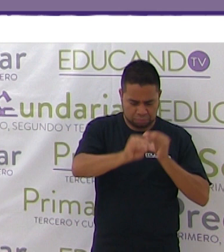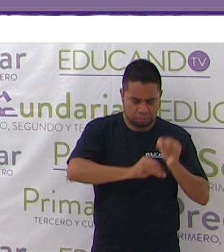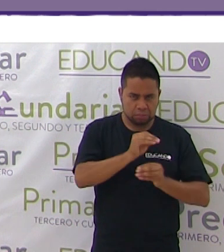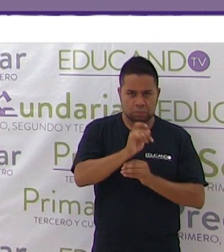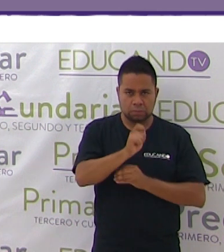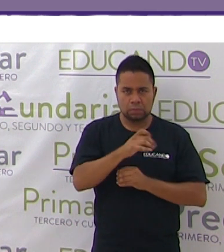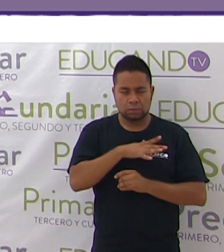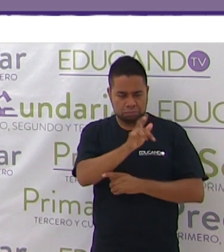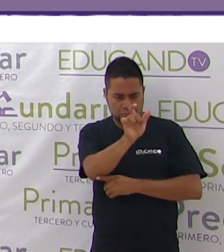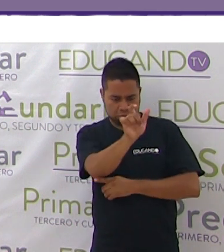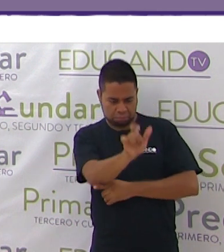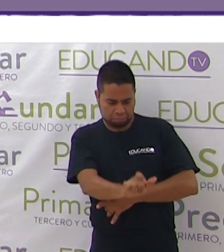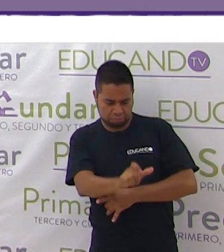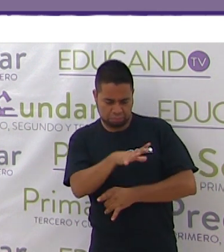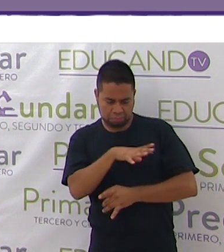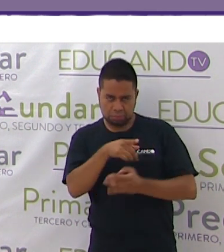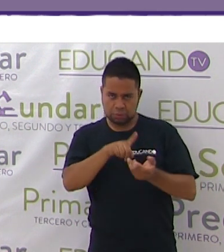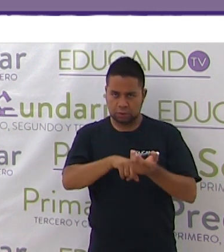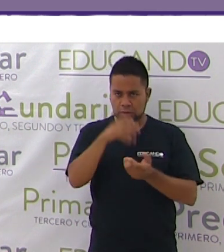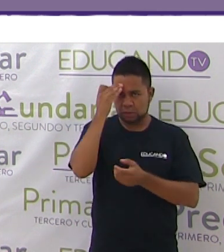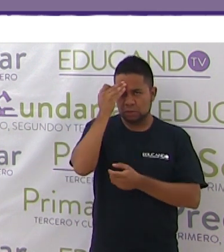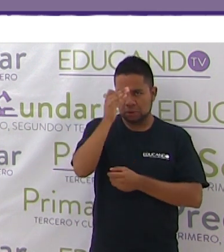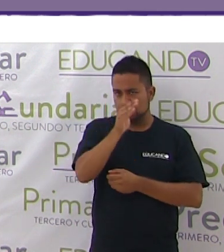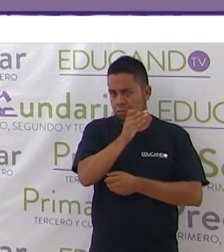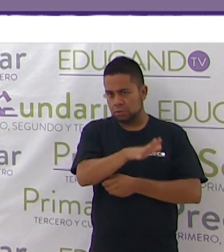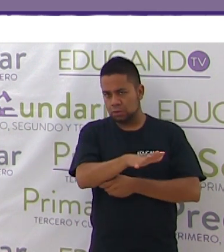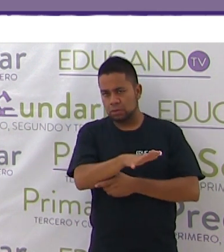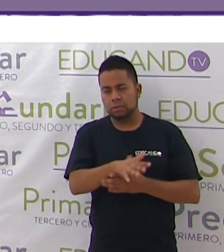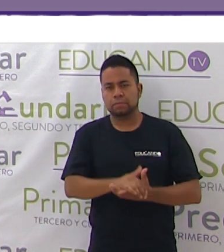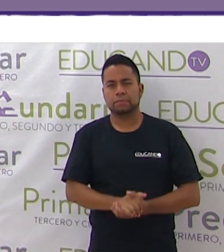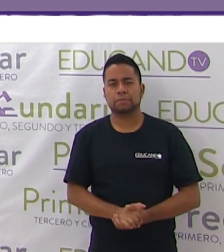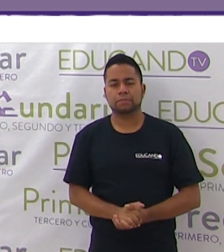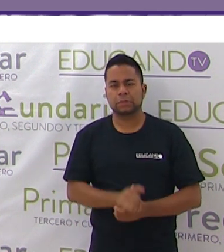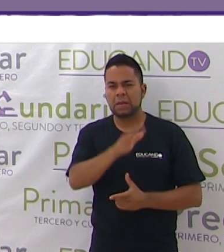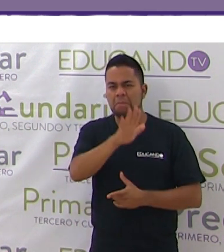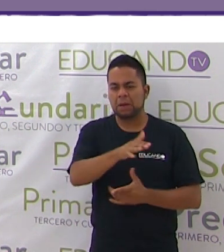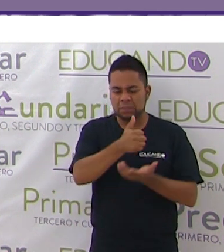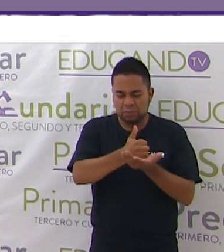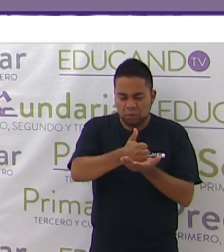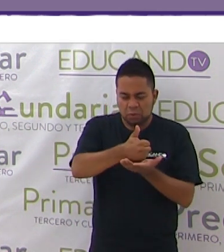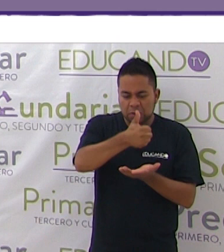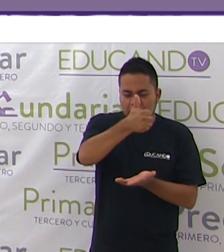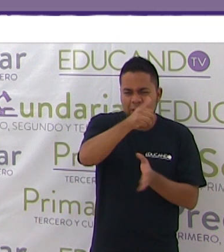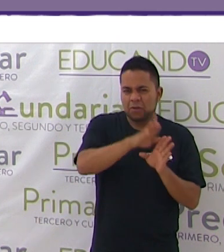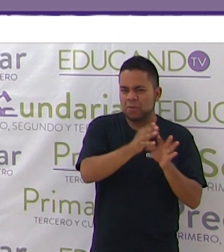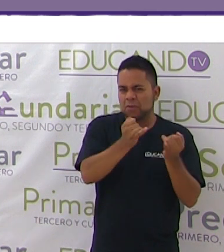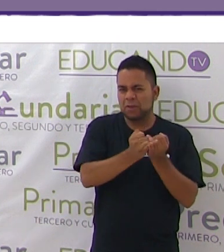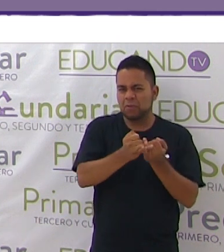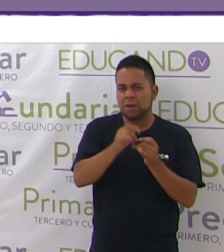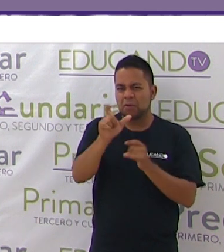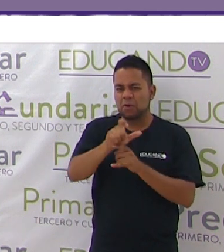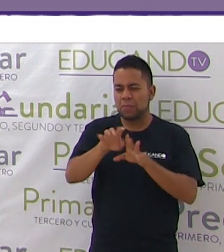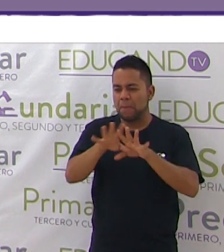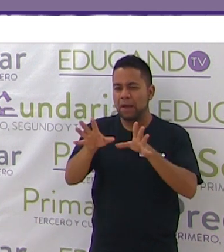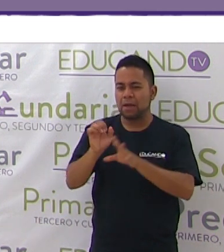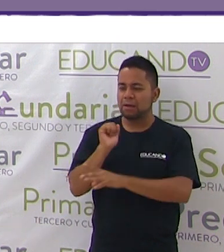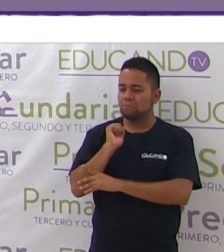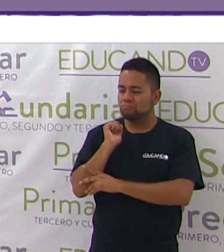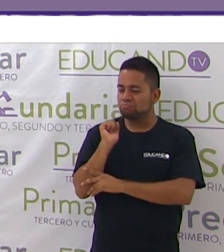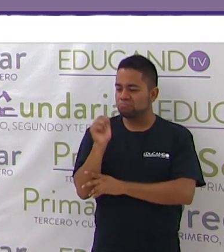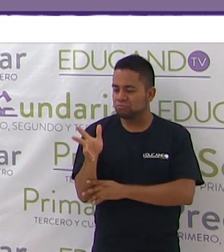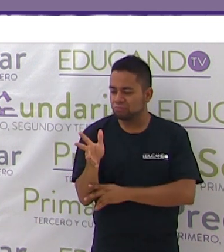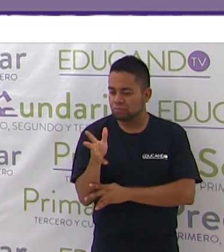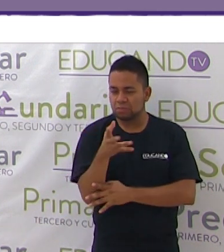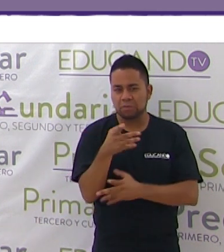Es un recuadro con tiempo adentro. Es una botella como esas que se echan al mar desde